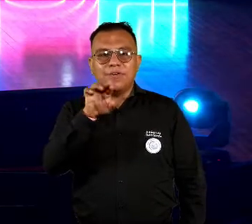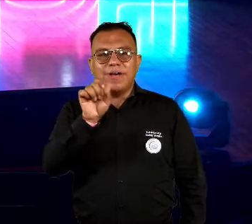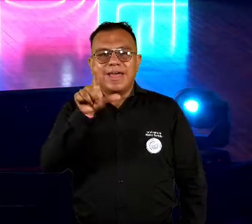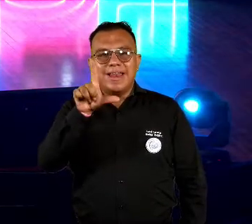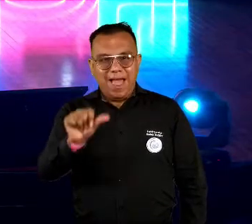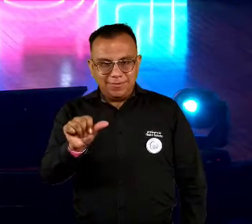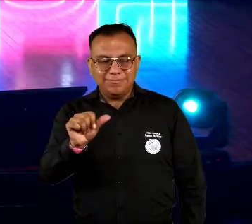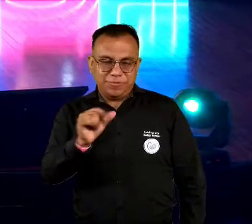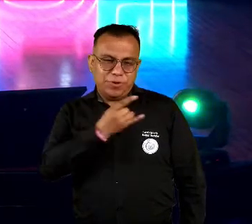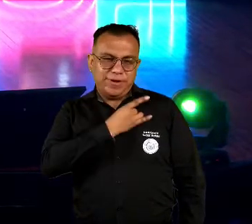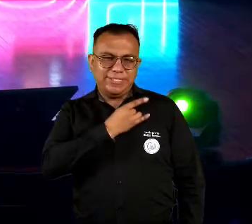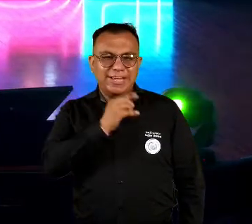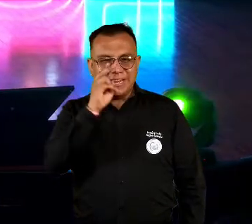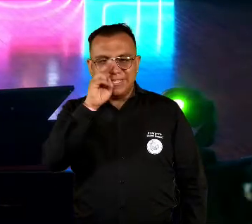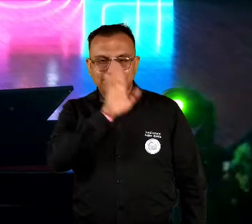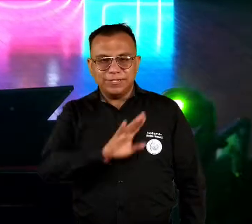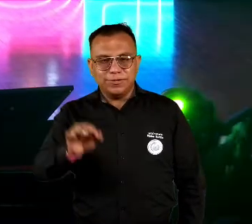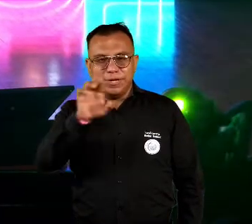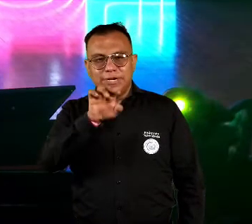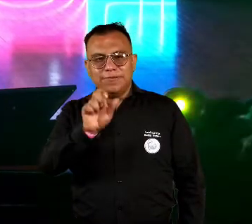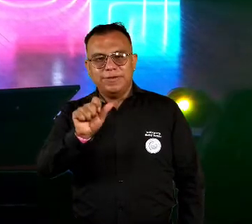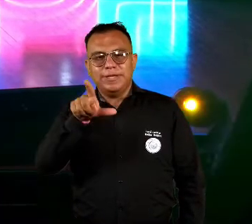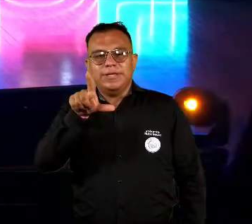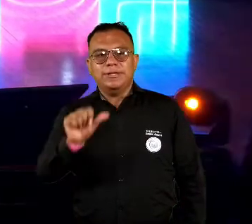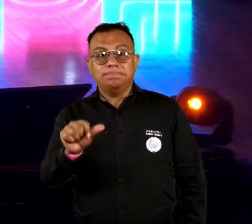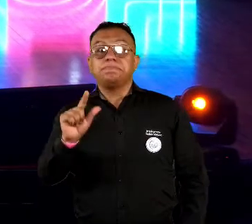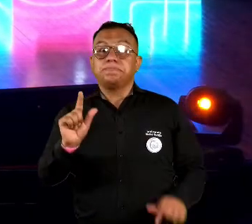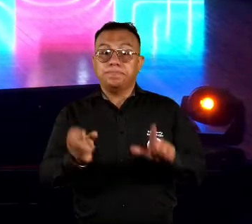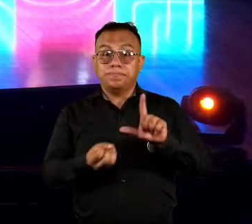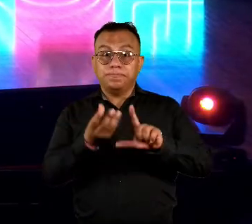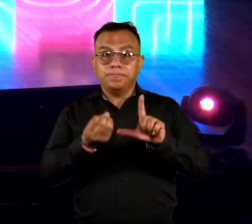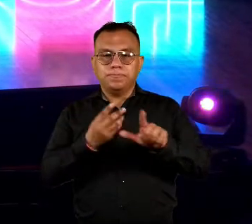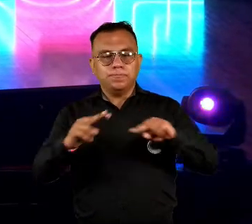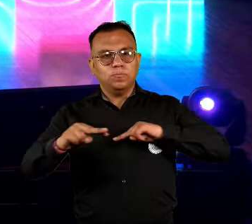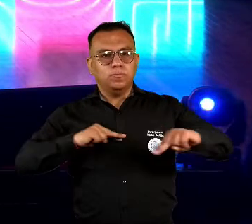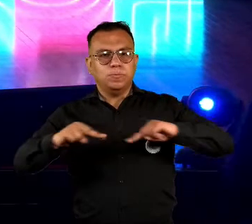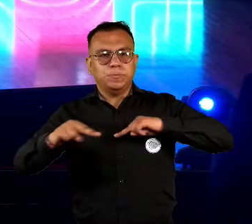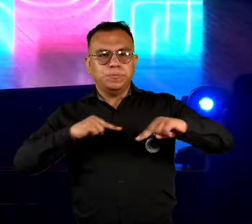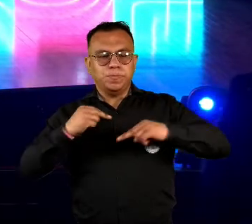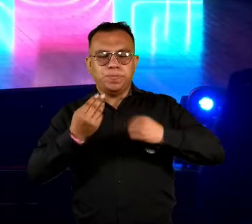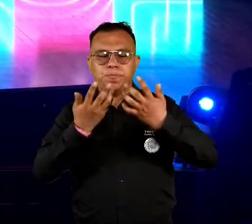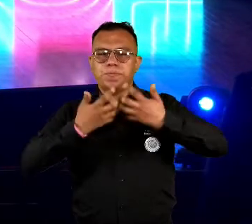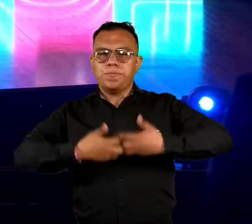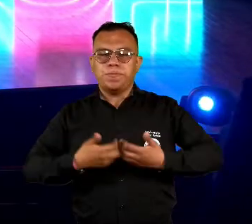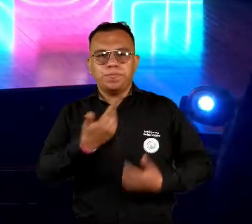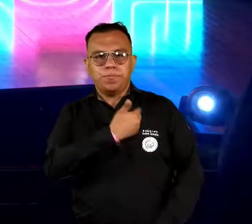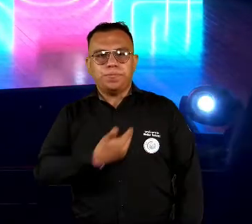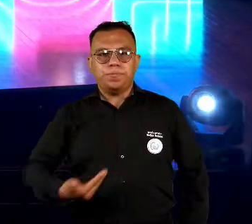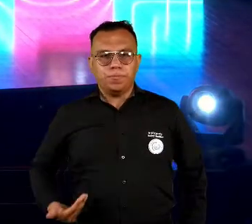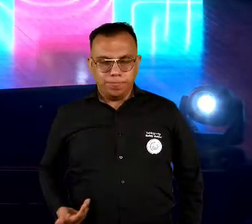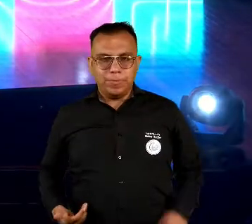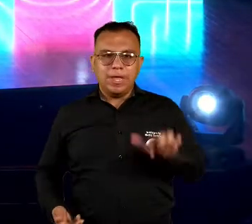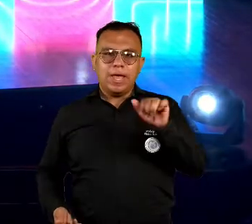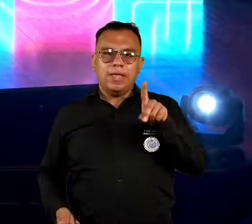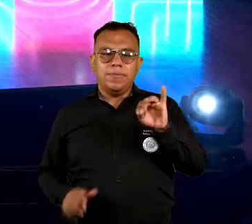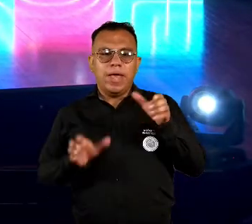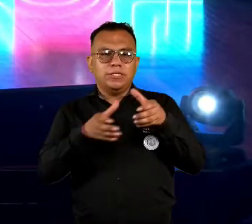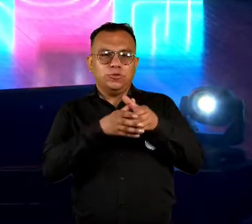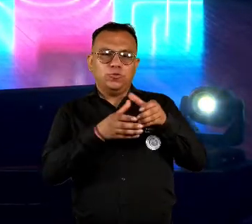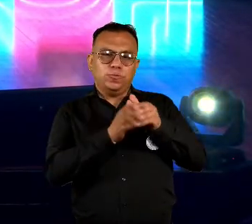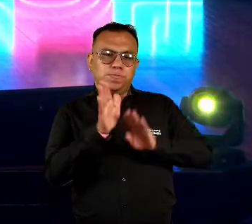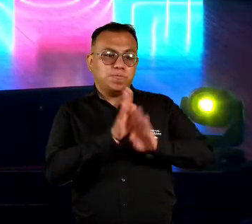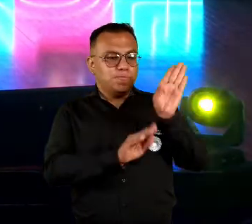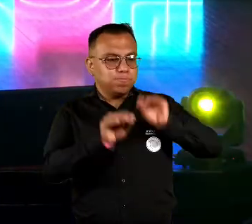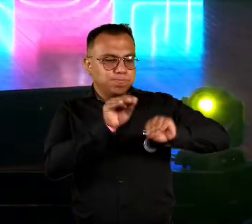es también licenciado en administración de empresas presidente de ABBA asociación de